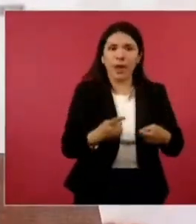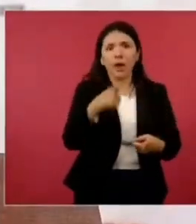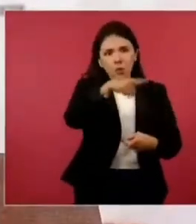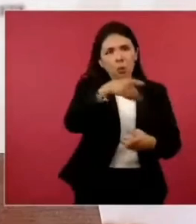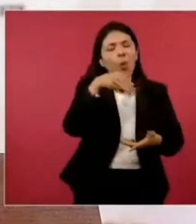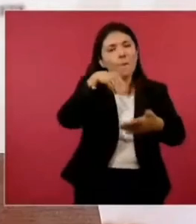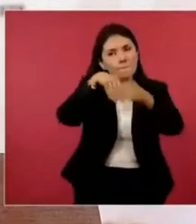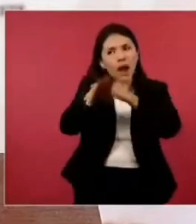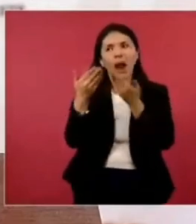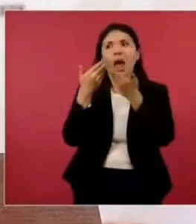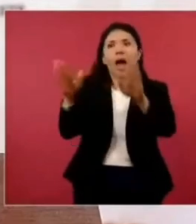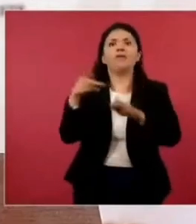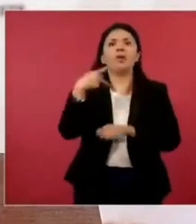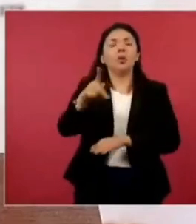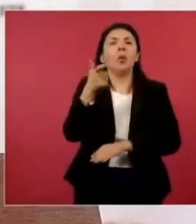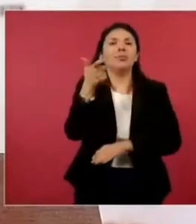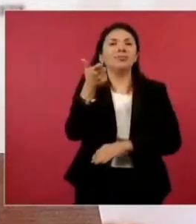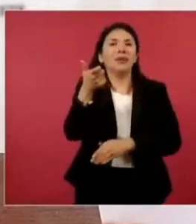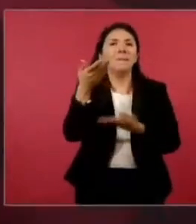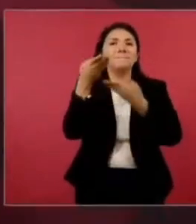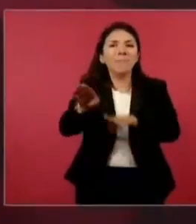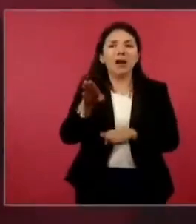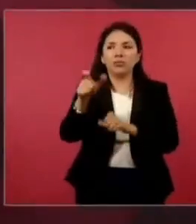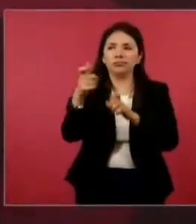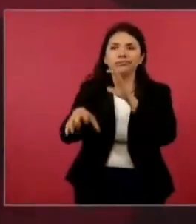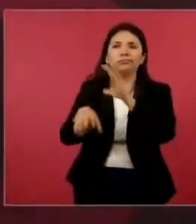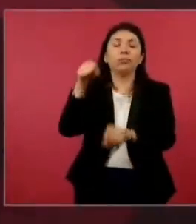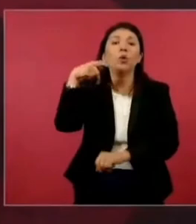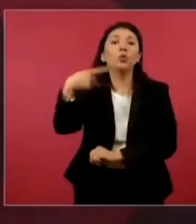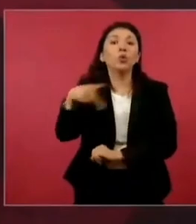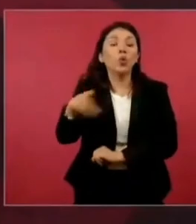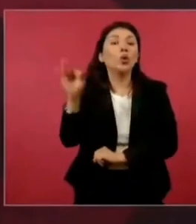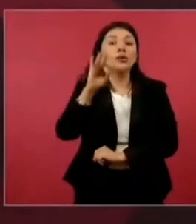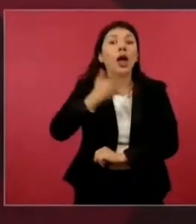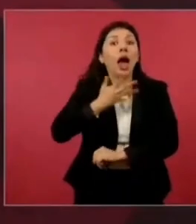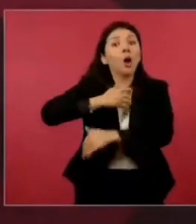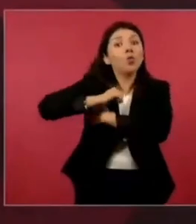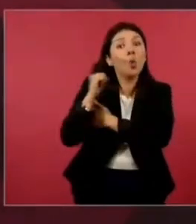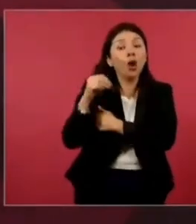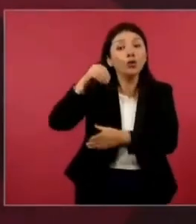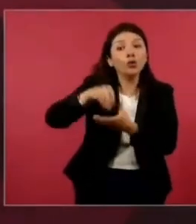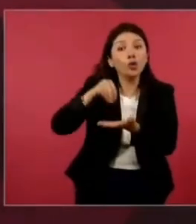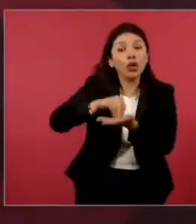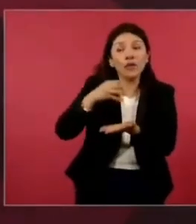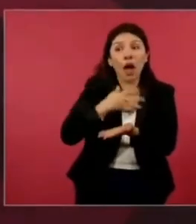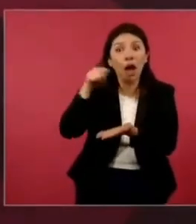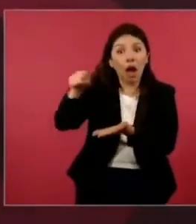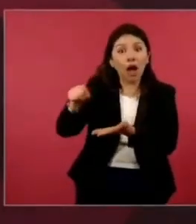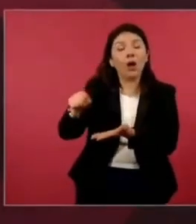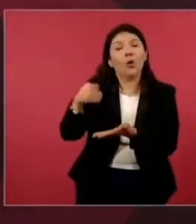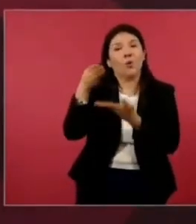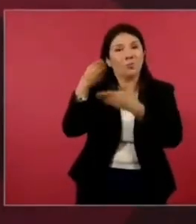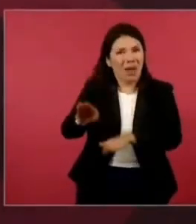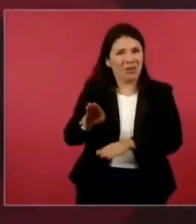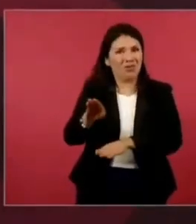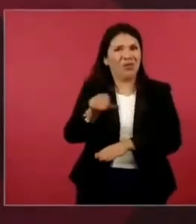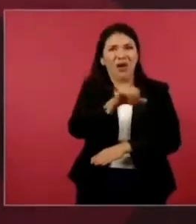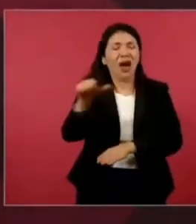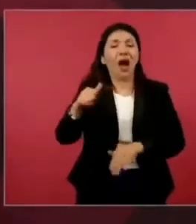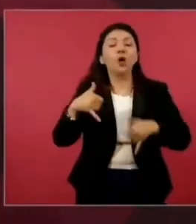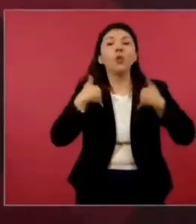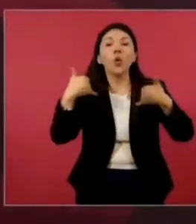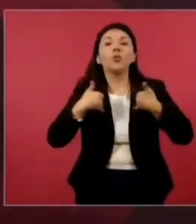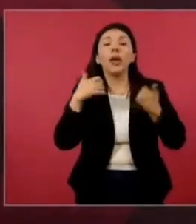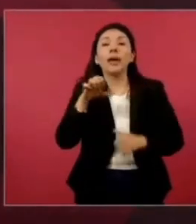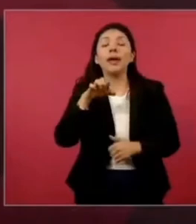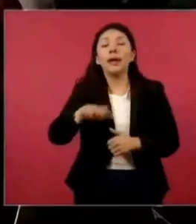ingreso a sus cuentas bancarias y recuperar los recursos que lleguen a tener retenidos ahí. Las cuentas bancarias de los menores